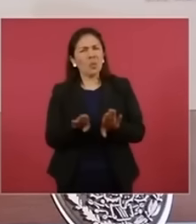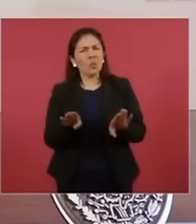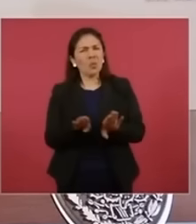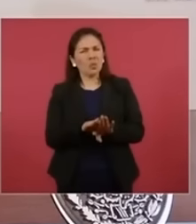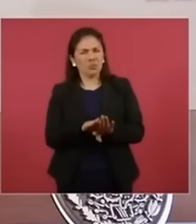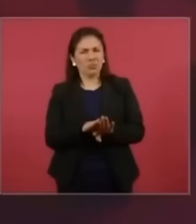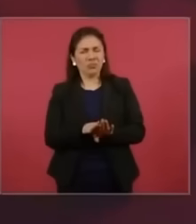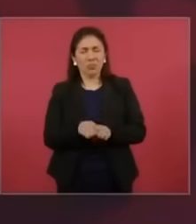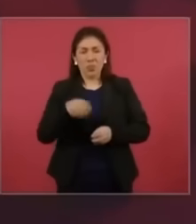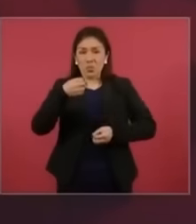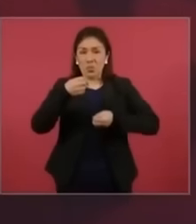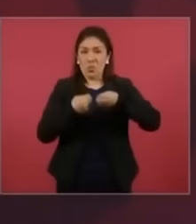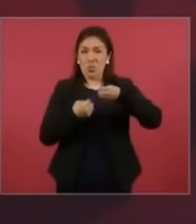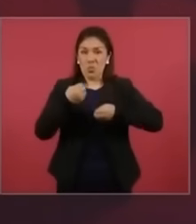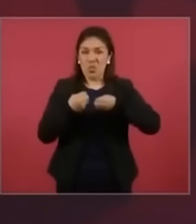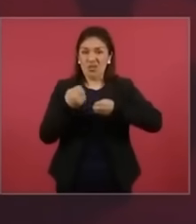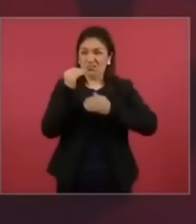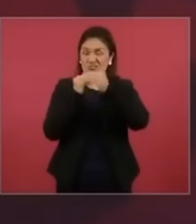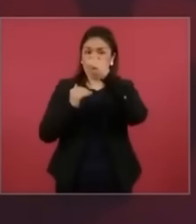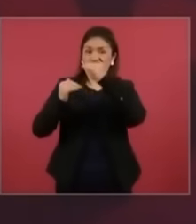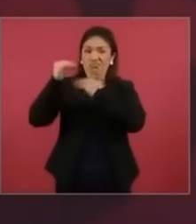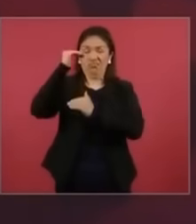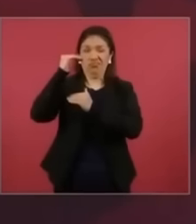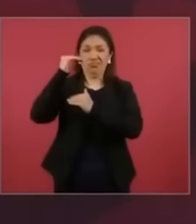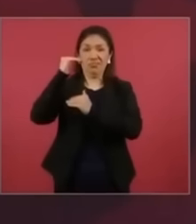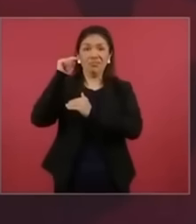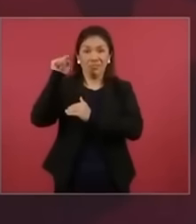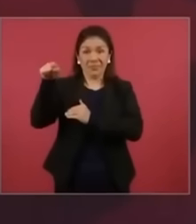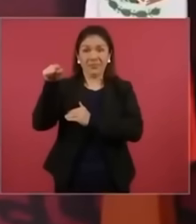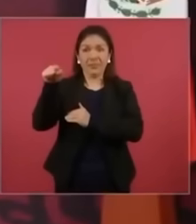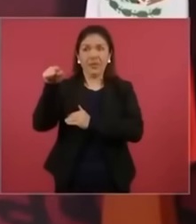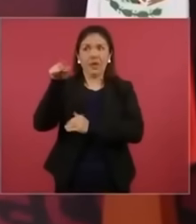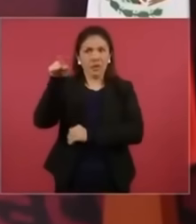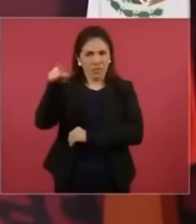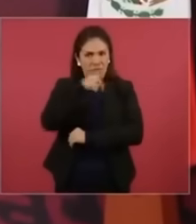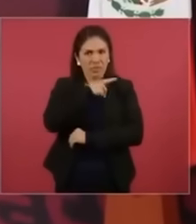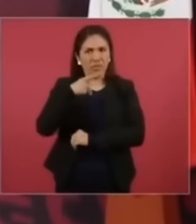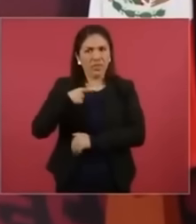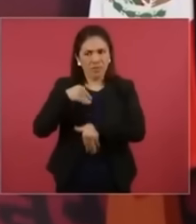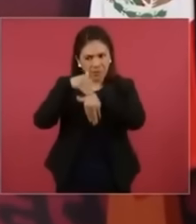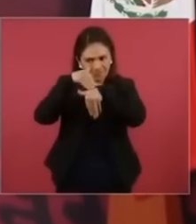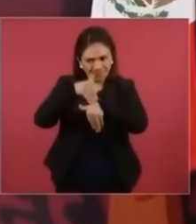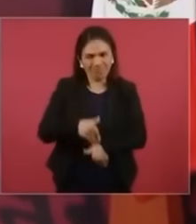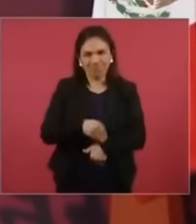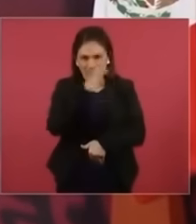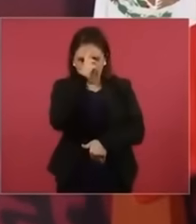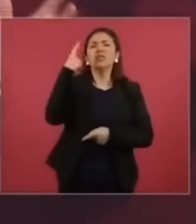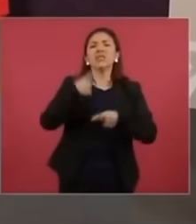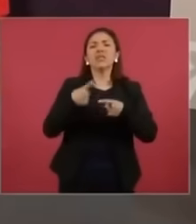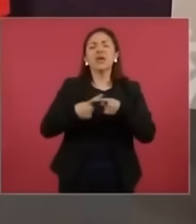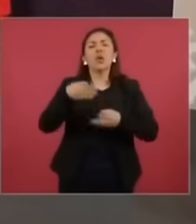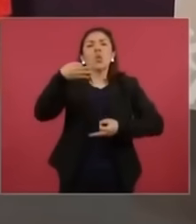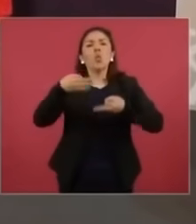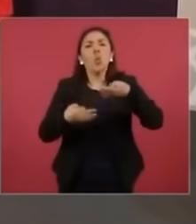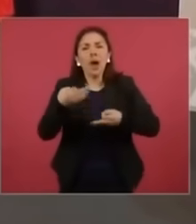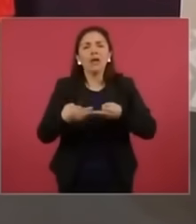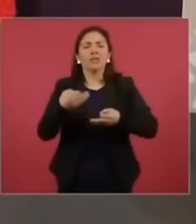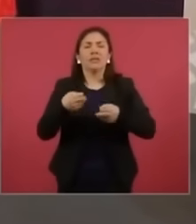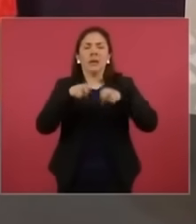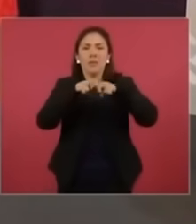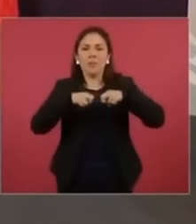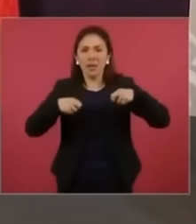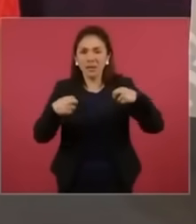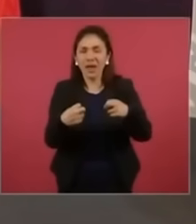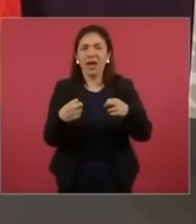dice si tú tienes estás pidiendo auxilio te puedes quedar en otro país o tienes que estar detenido adentro de los estados